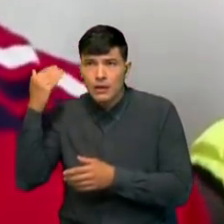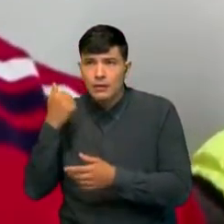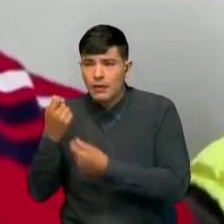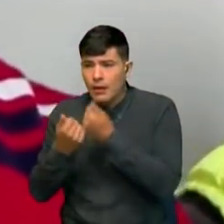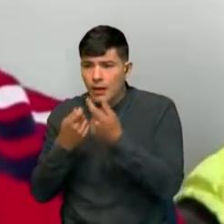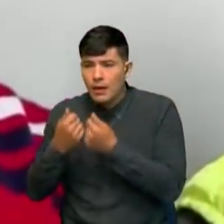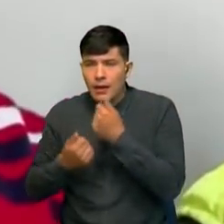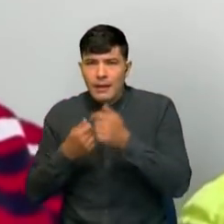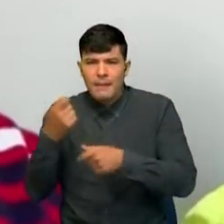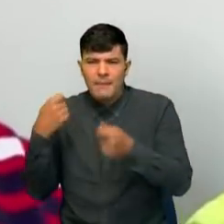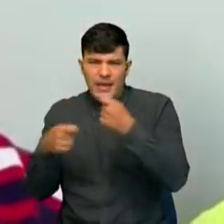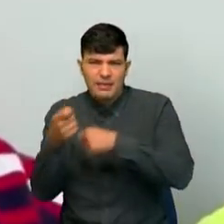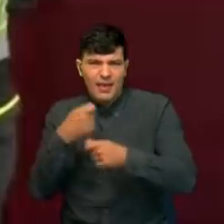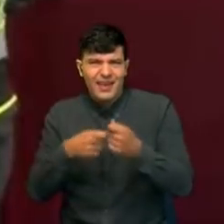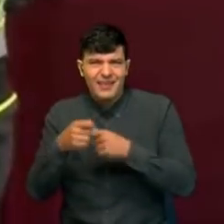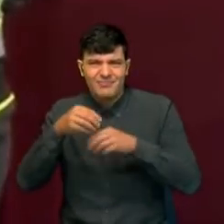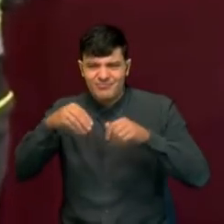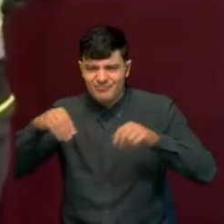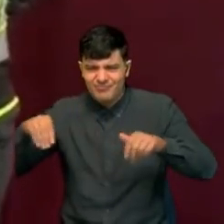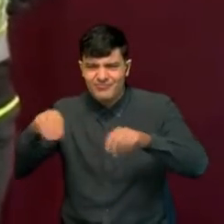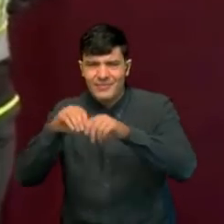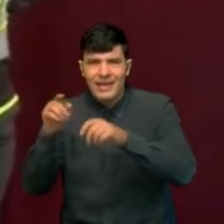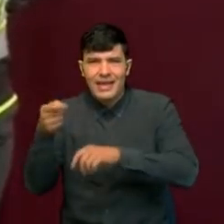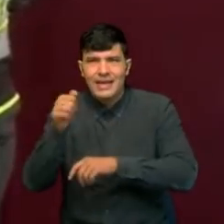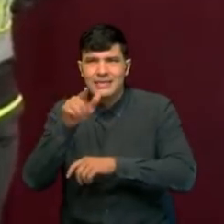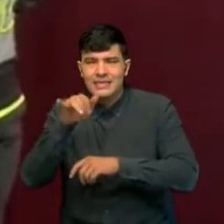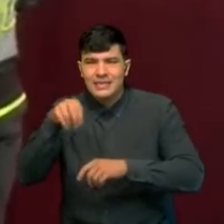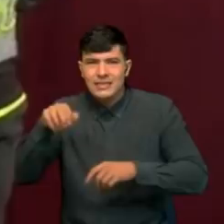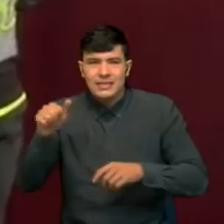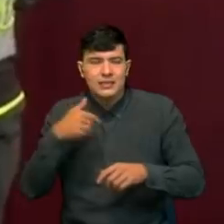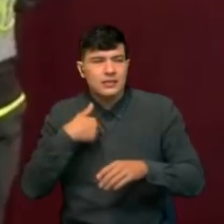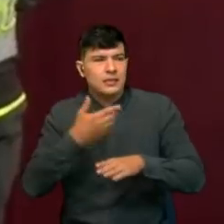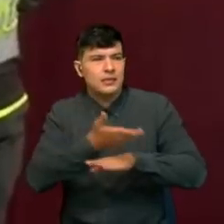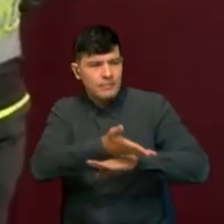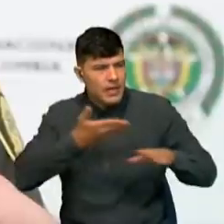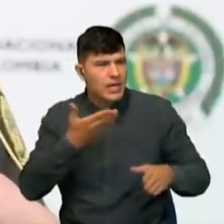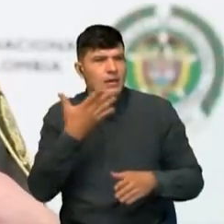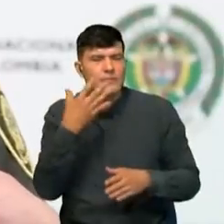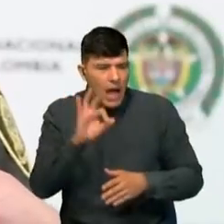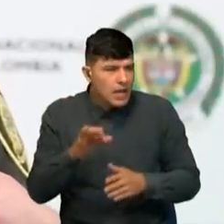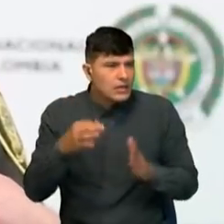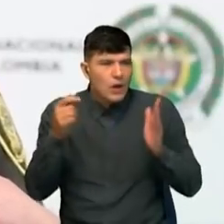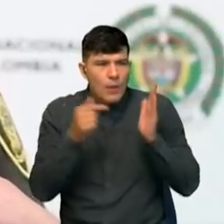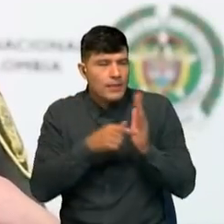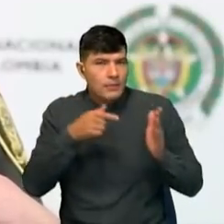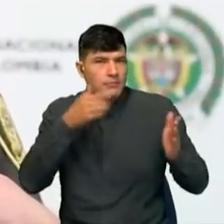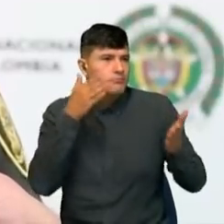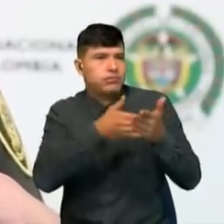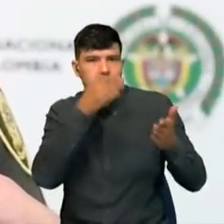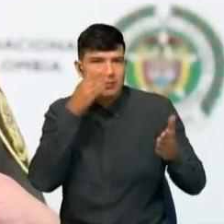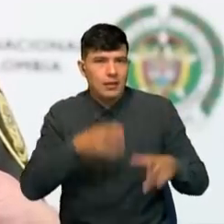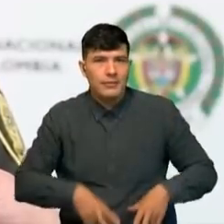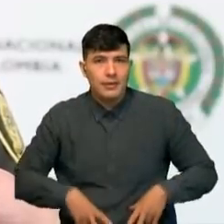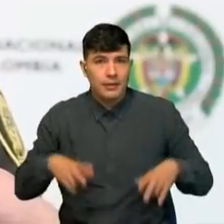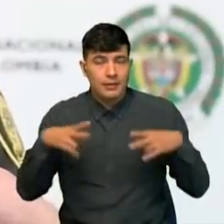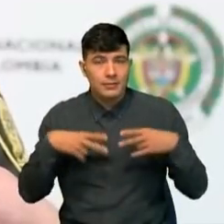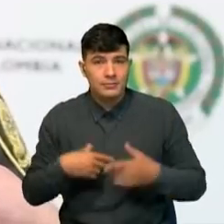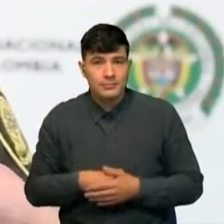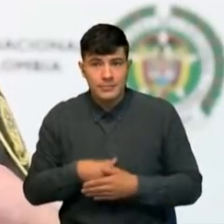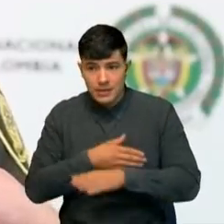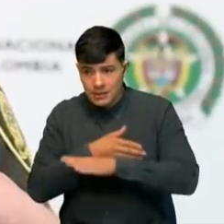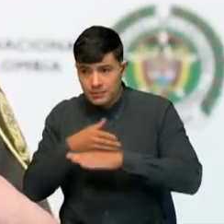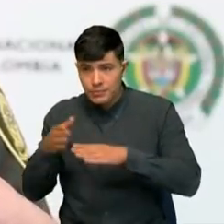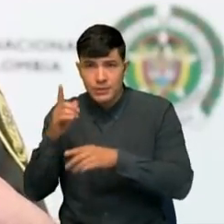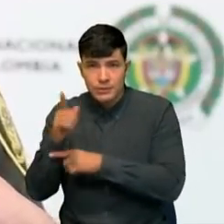de ventas de gallinas ha decidio cobrarle la deuda atentando contra su vida inmediatamente después de haberse